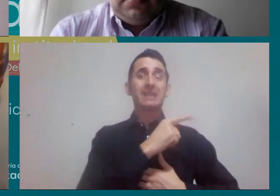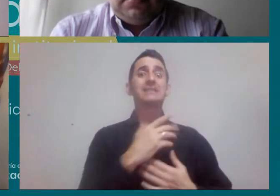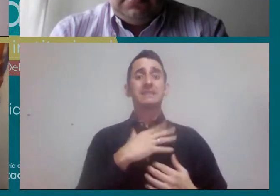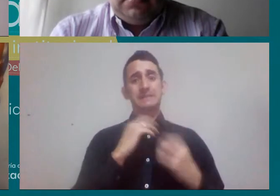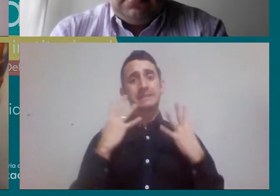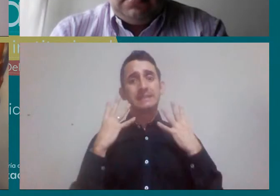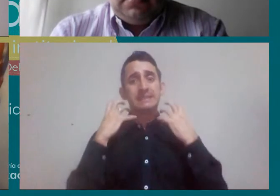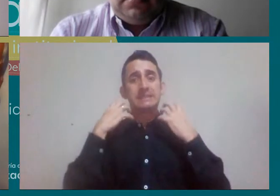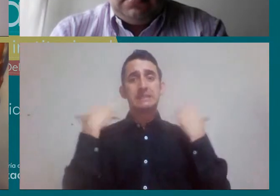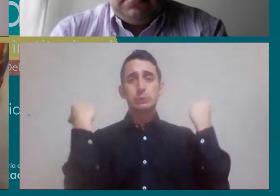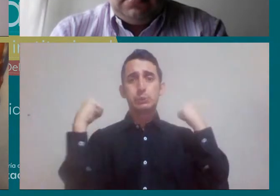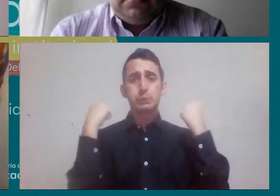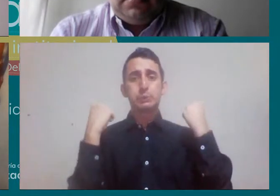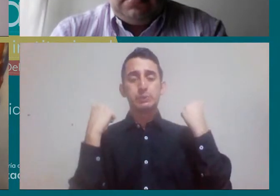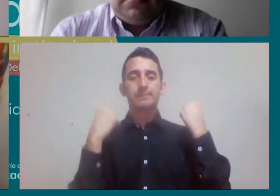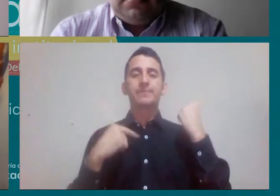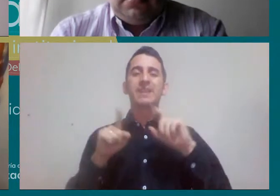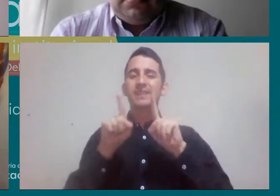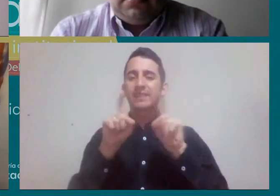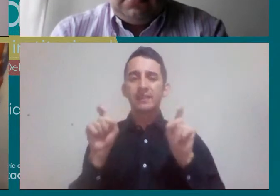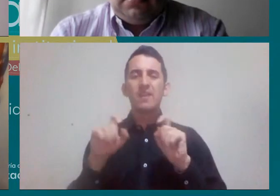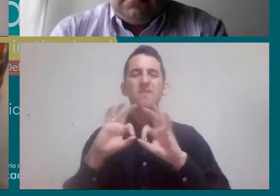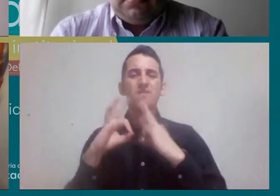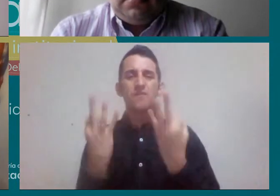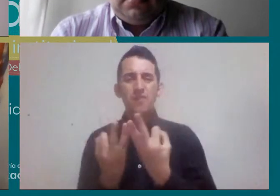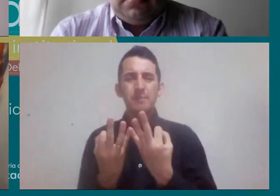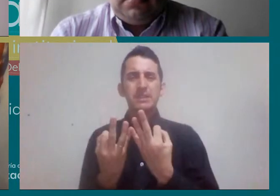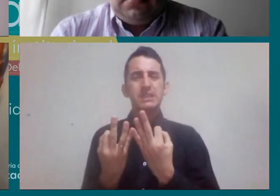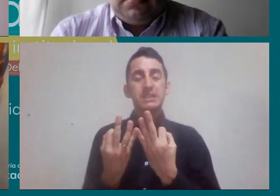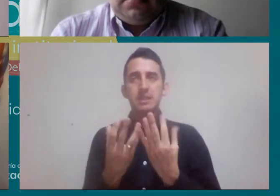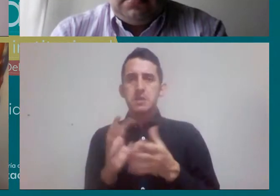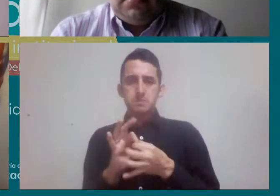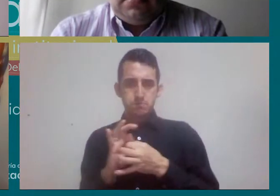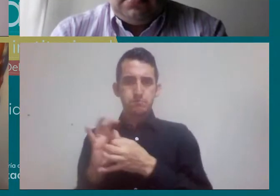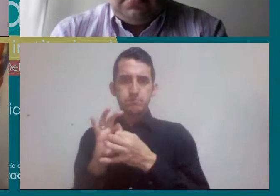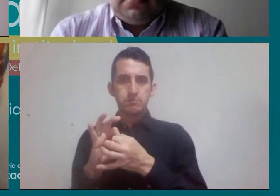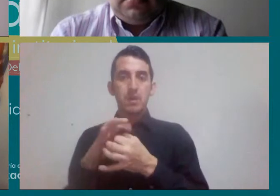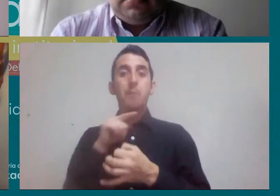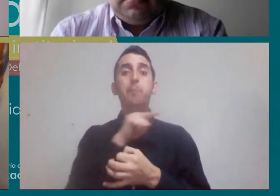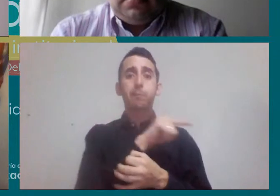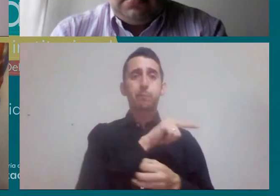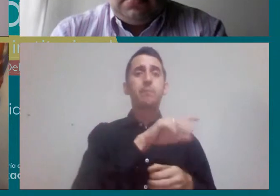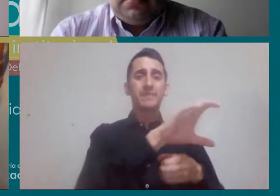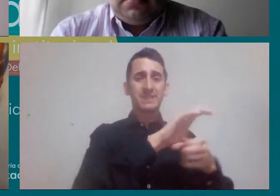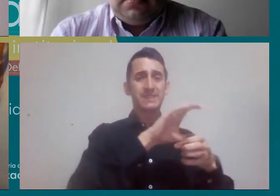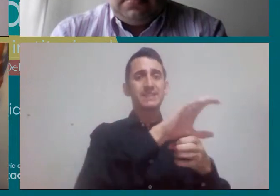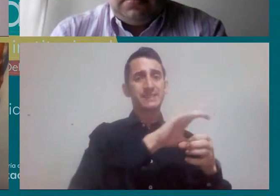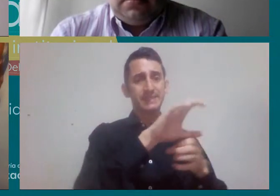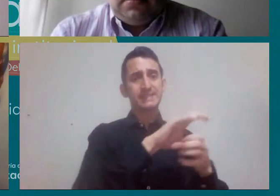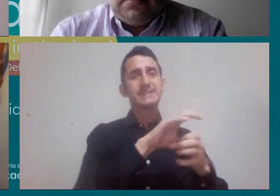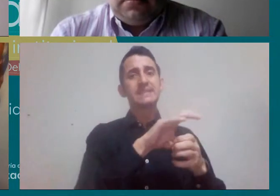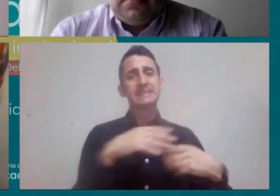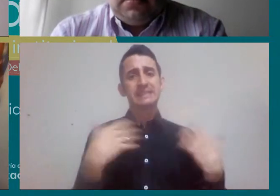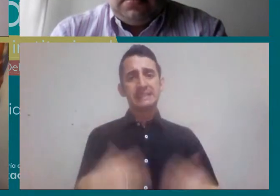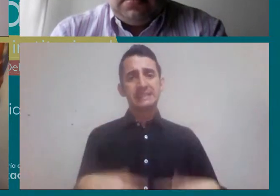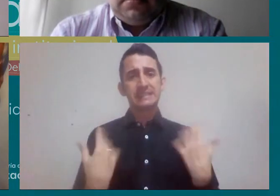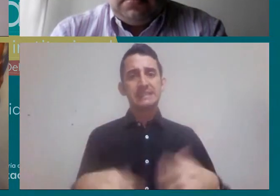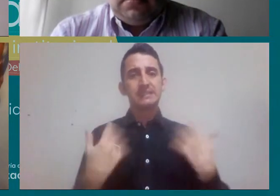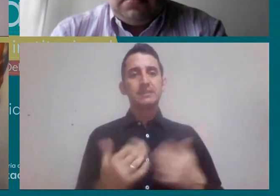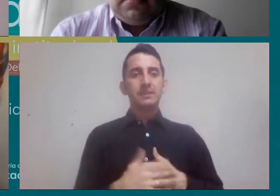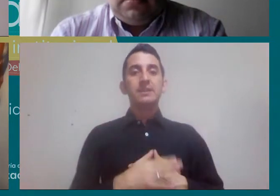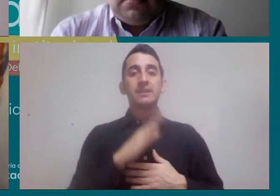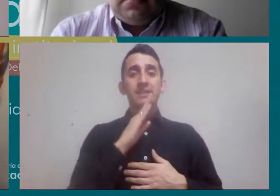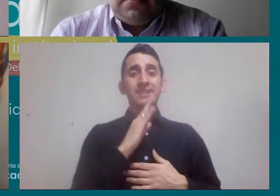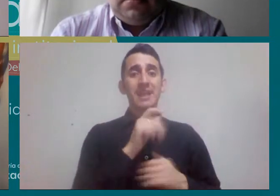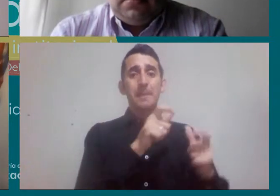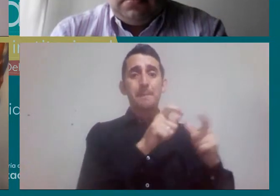bueno, en la parte familiar, lo que es el entorno más cercano, no mucho, pero a nivel de ciudad, bastante afectación, sobre todo muchas de nuestras